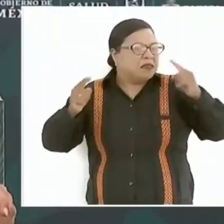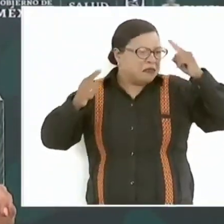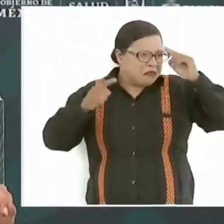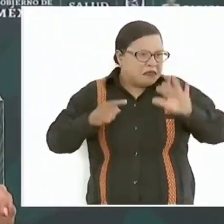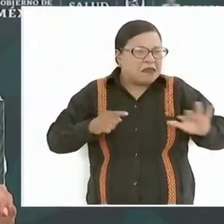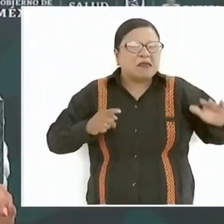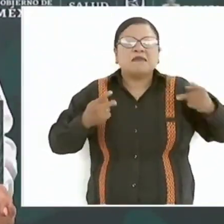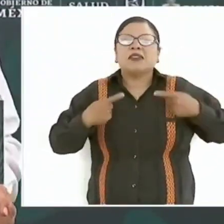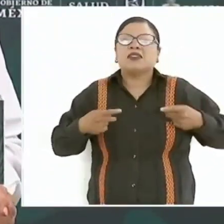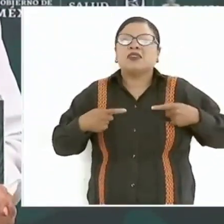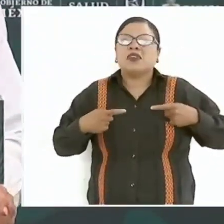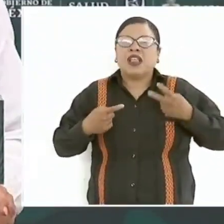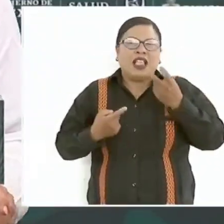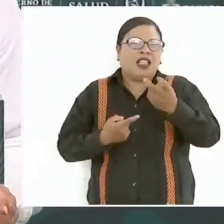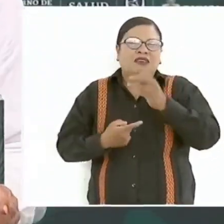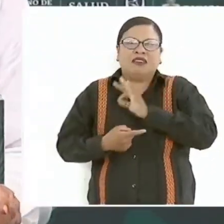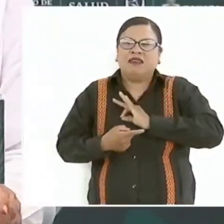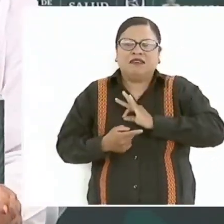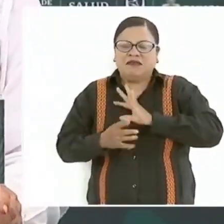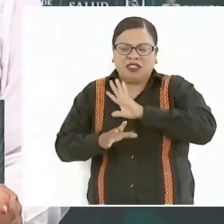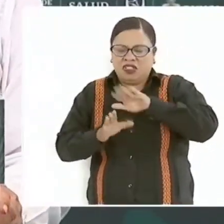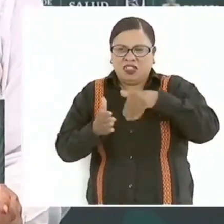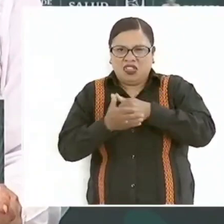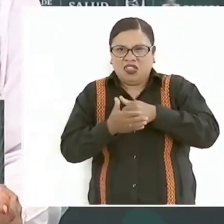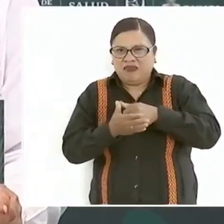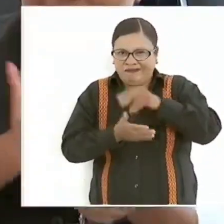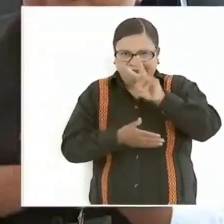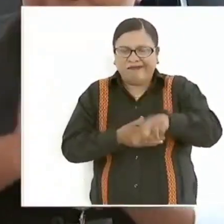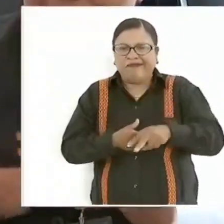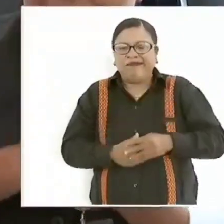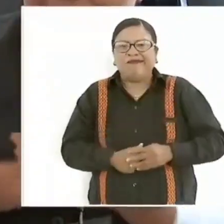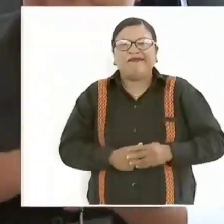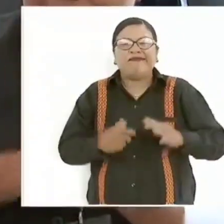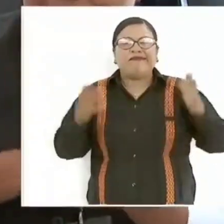la verdadera felicidad.